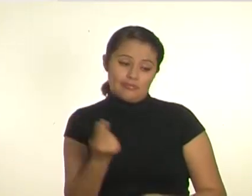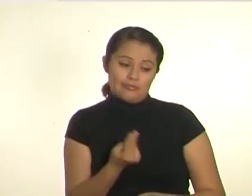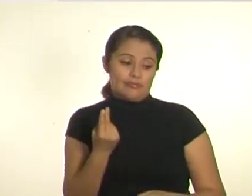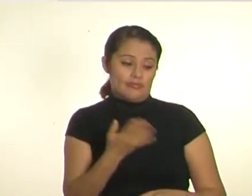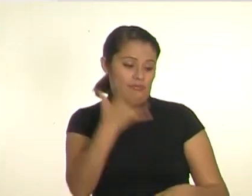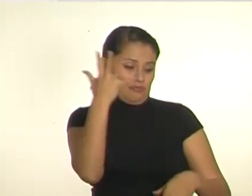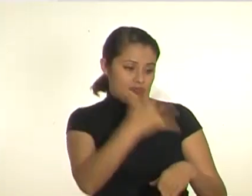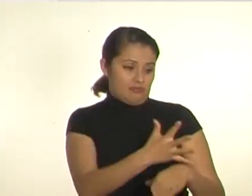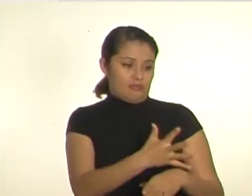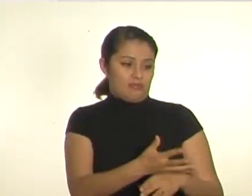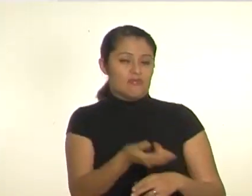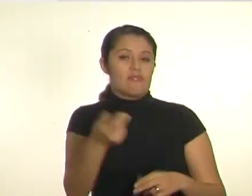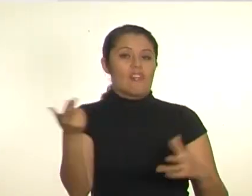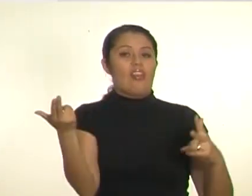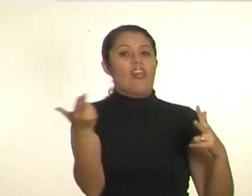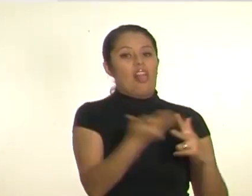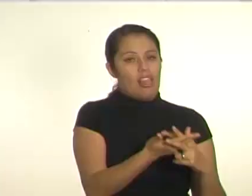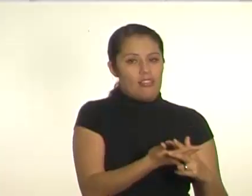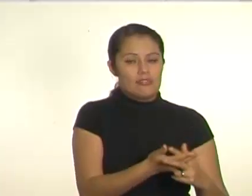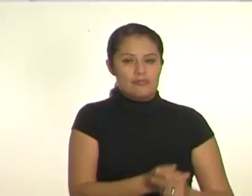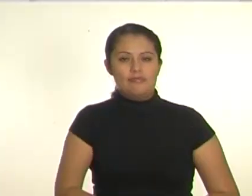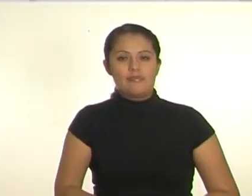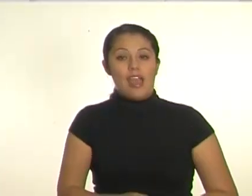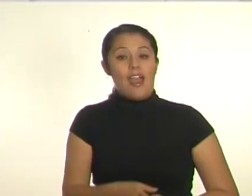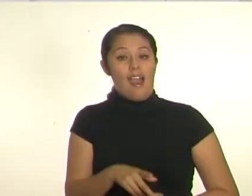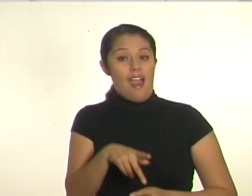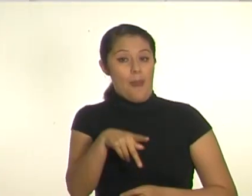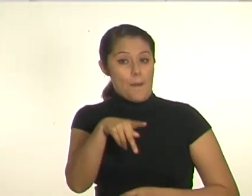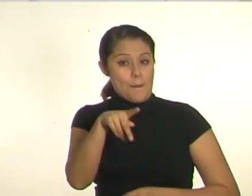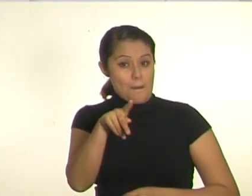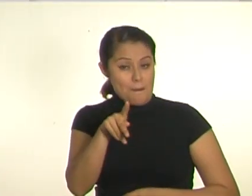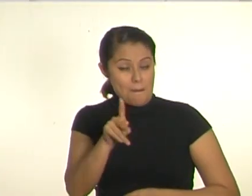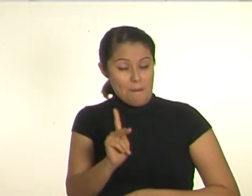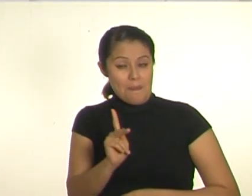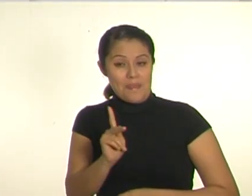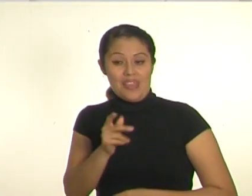condena. Pero con la modificación que le hizo